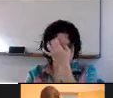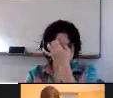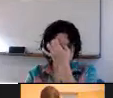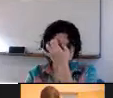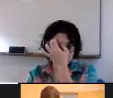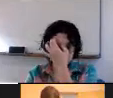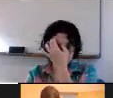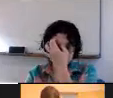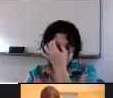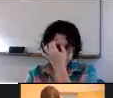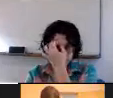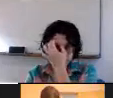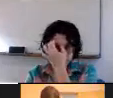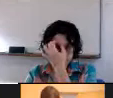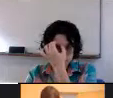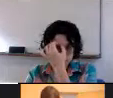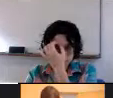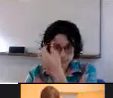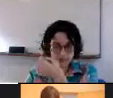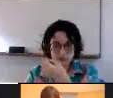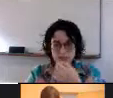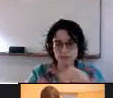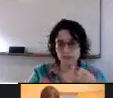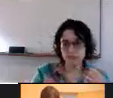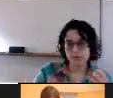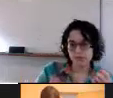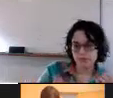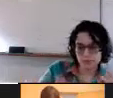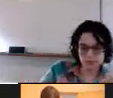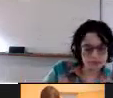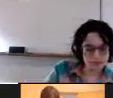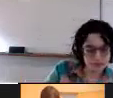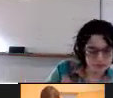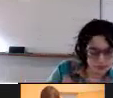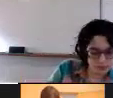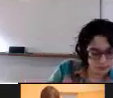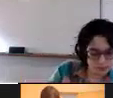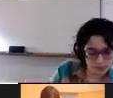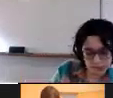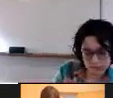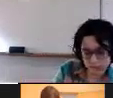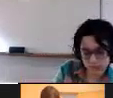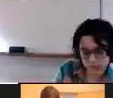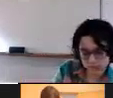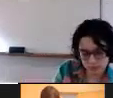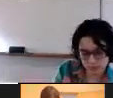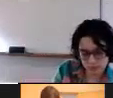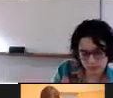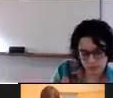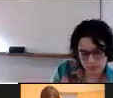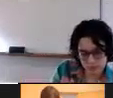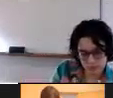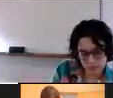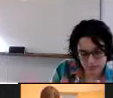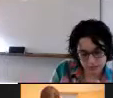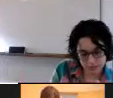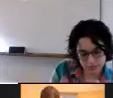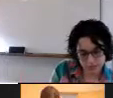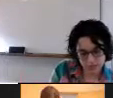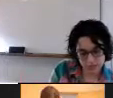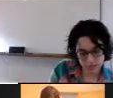toda unión o cada bulón lo diseñarían por separado? ¿Este bulón, el de arriba, está igualmente solicitado que el de